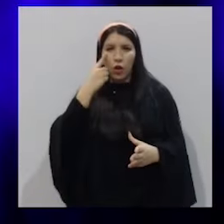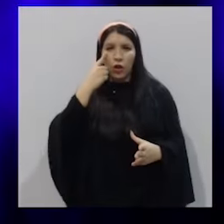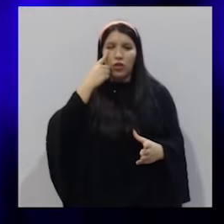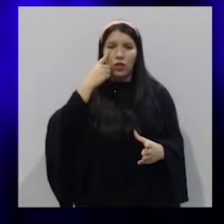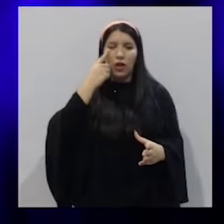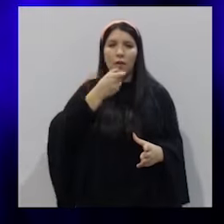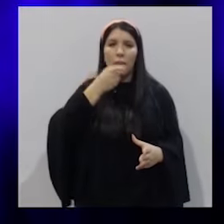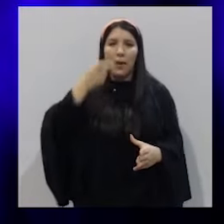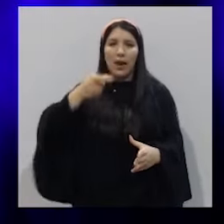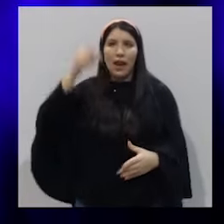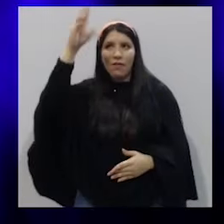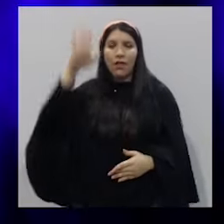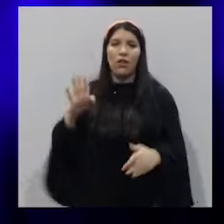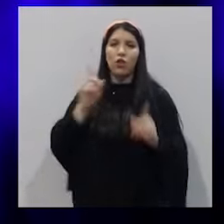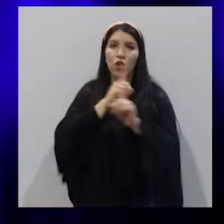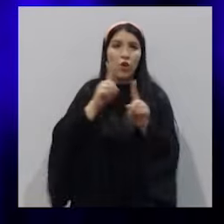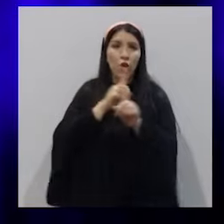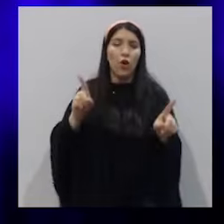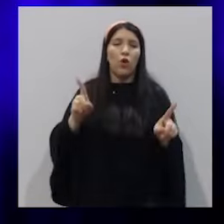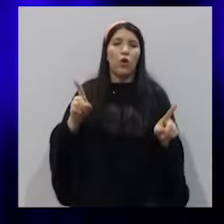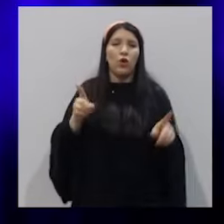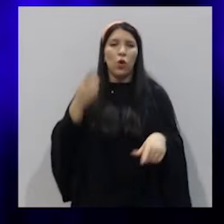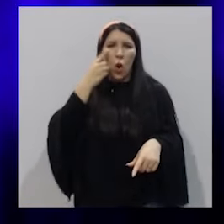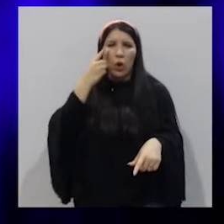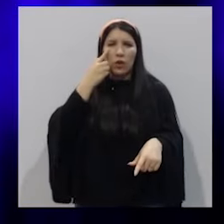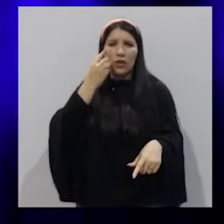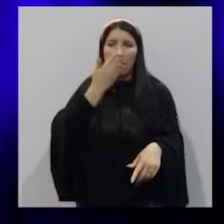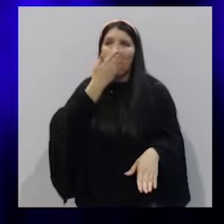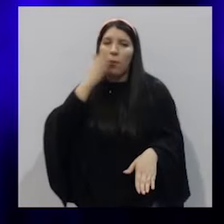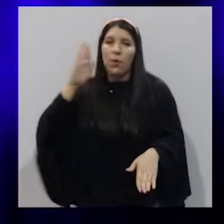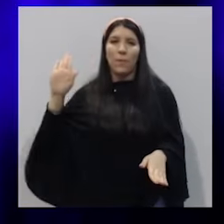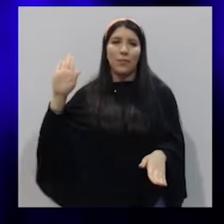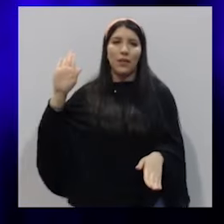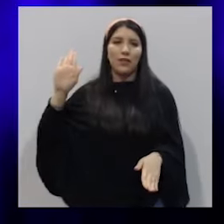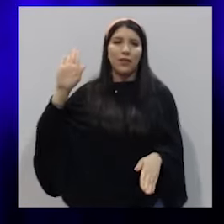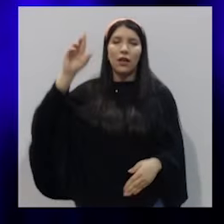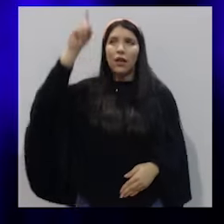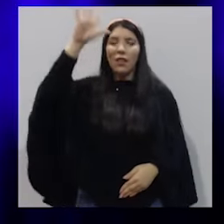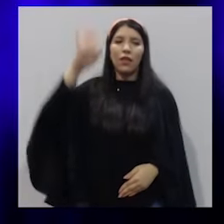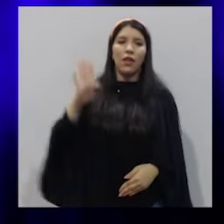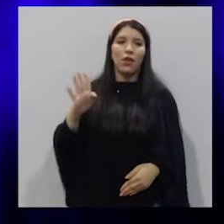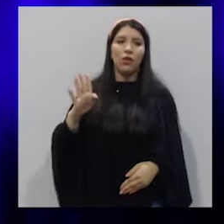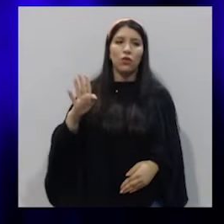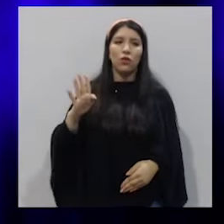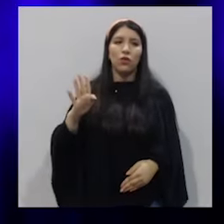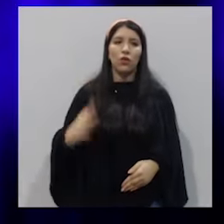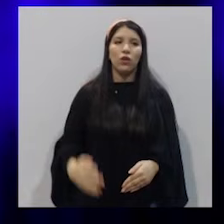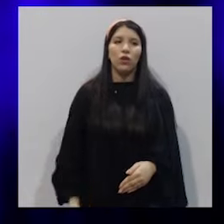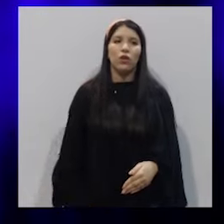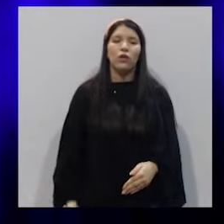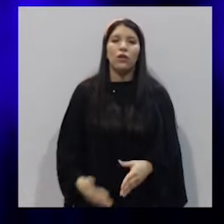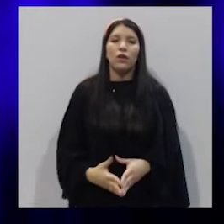propósito de dios las promesas de dios lo que dios es y lo que yo soy en dios él va a tratar de